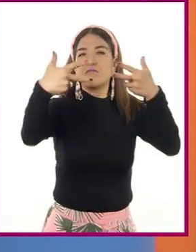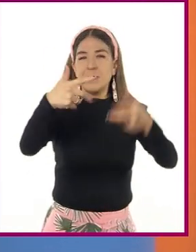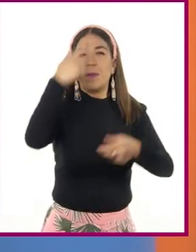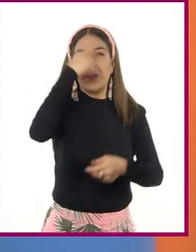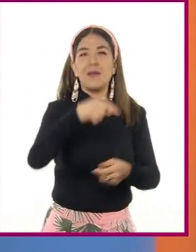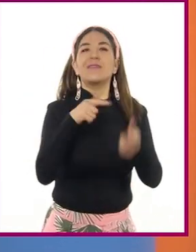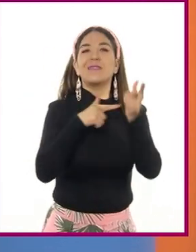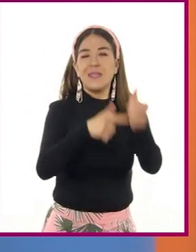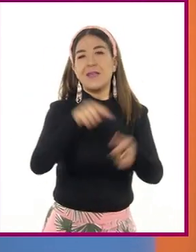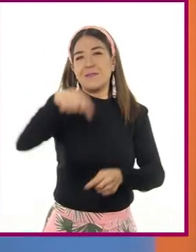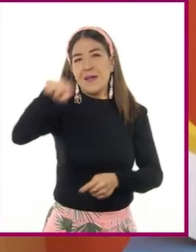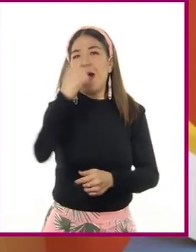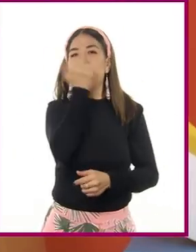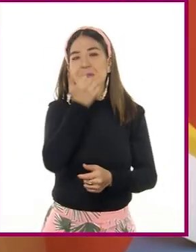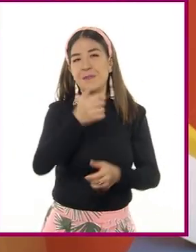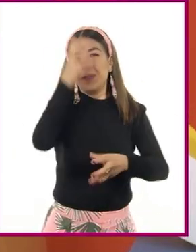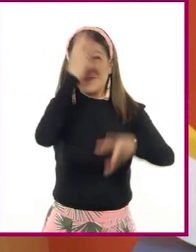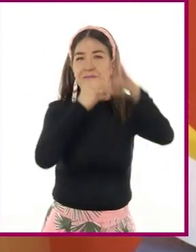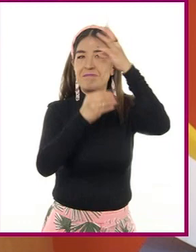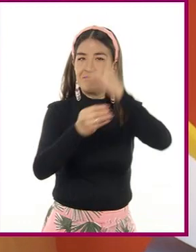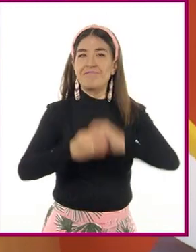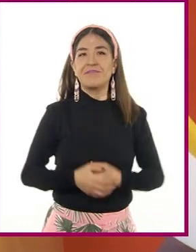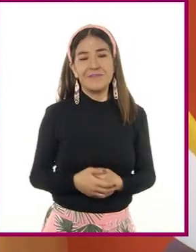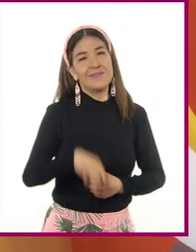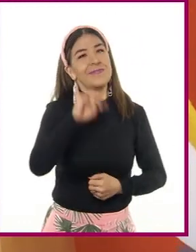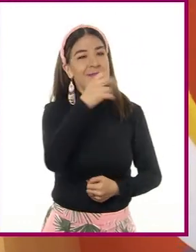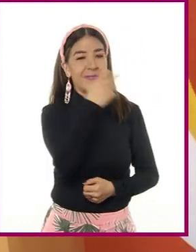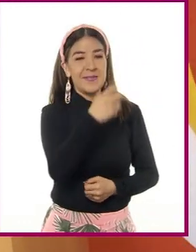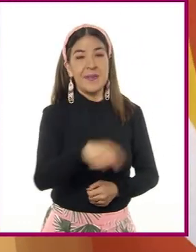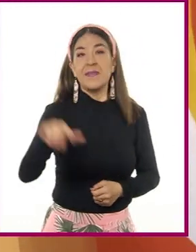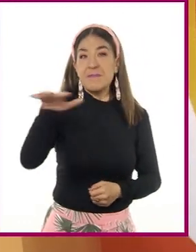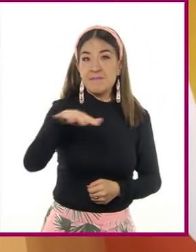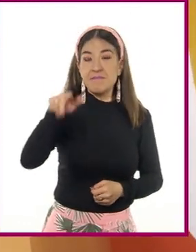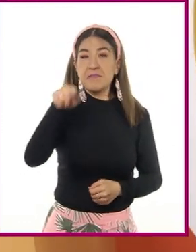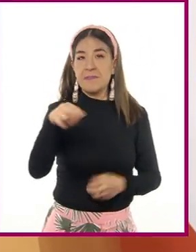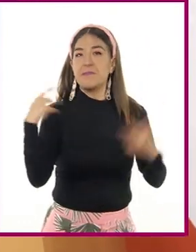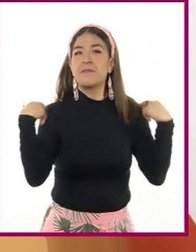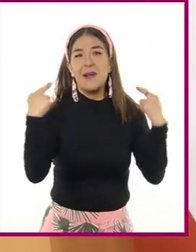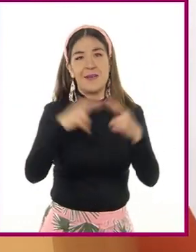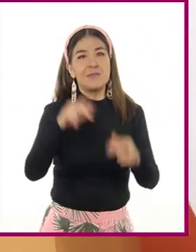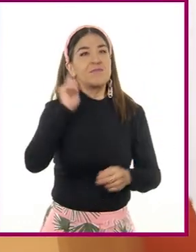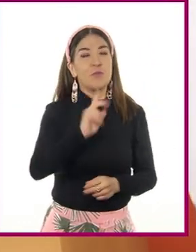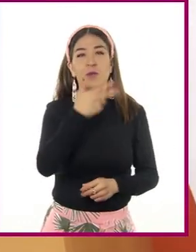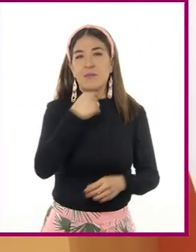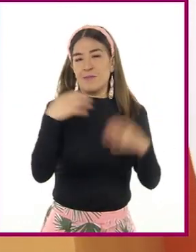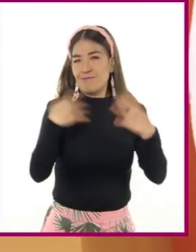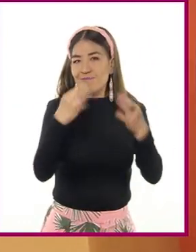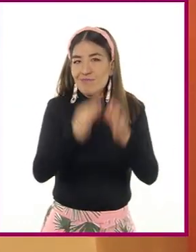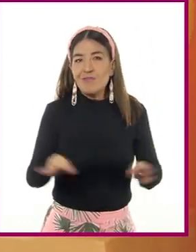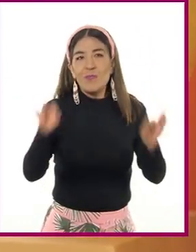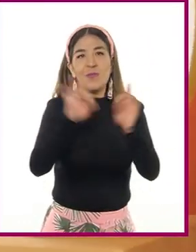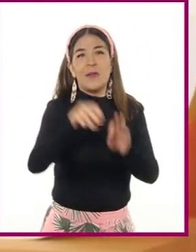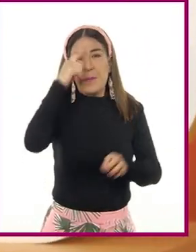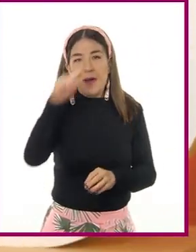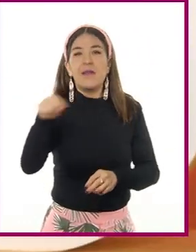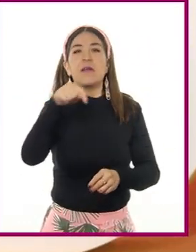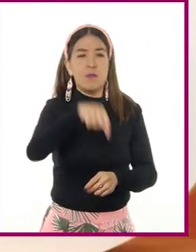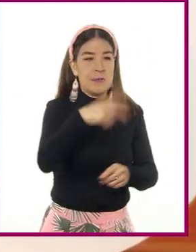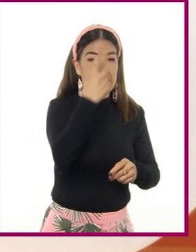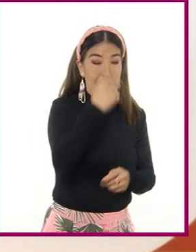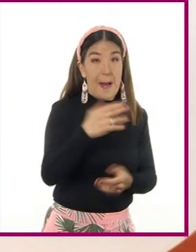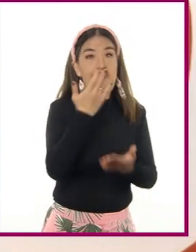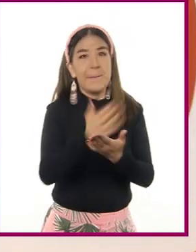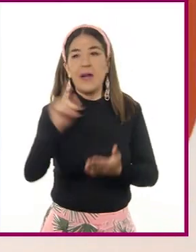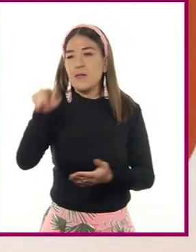desde donde quiera que se encuentren. Así es, maestra. Ellos son parte esencial para que desde casa puedan profundizar más en